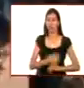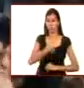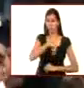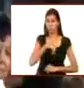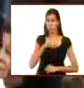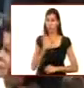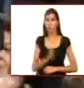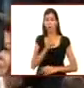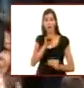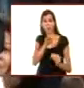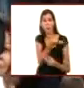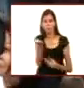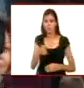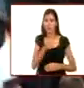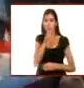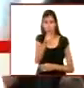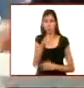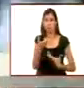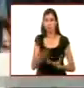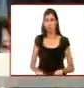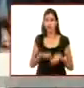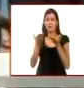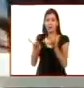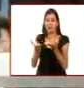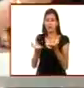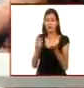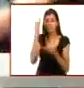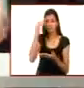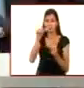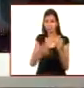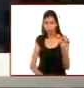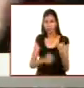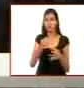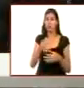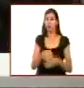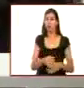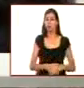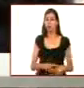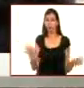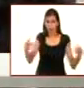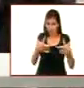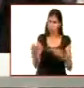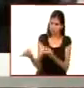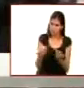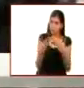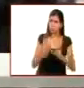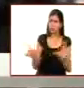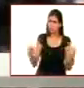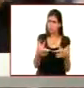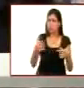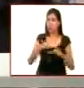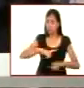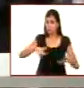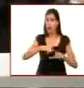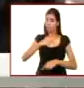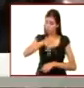aquí a conversar con usted, a enterarle todo lo que usted conoce, a invitar a todos los estudiantes que se reúnan con nosotros, en nuestro espacio, en